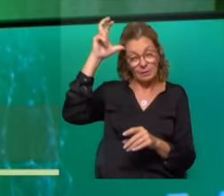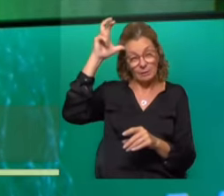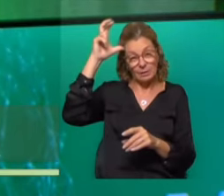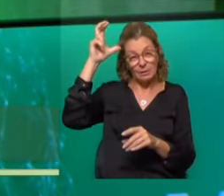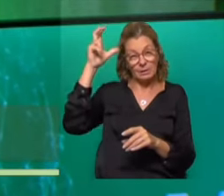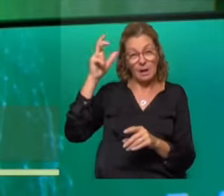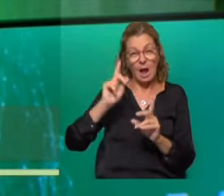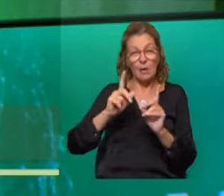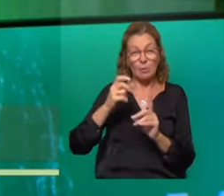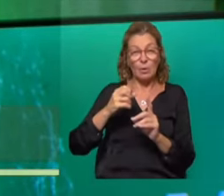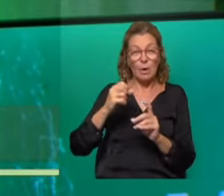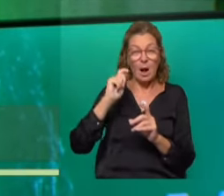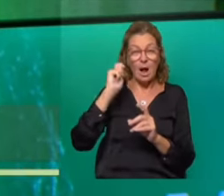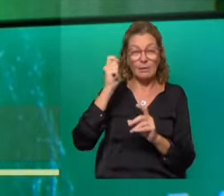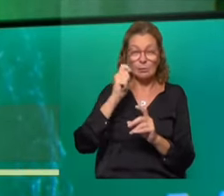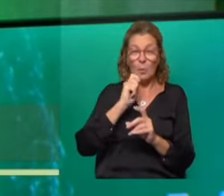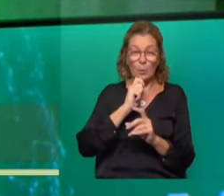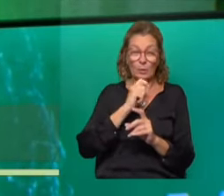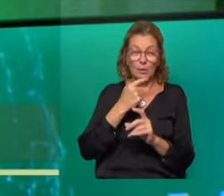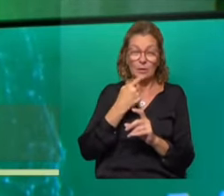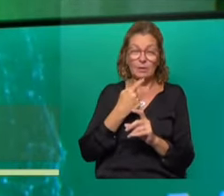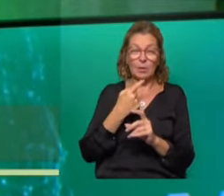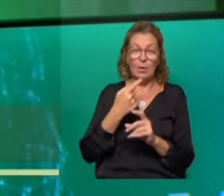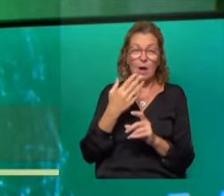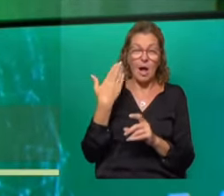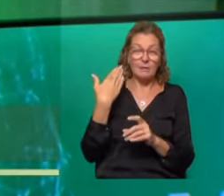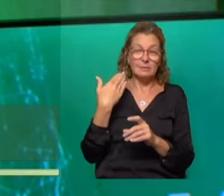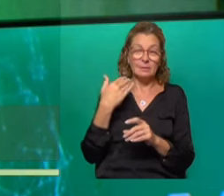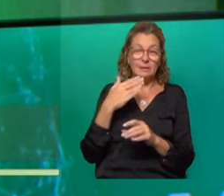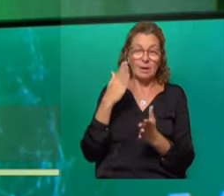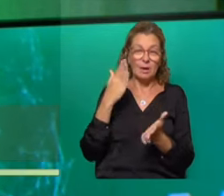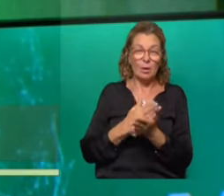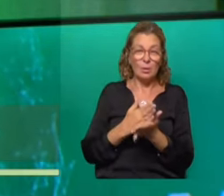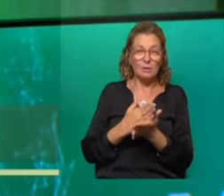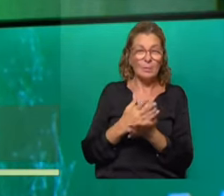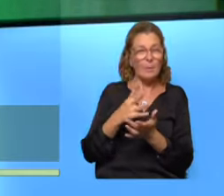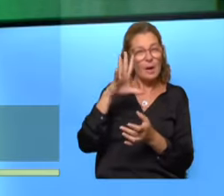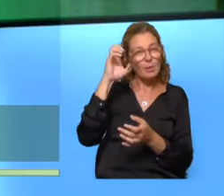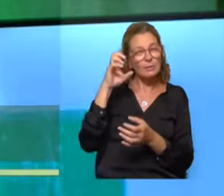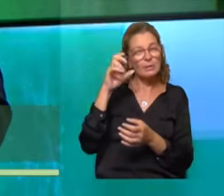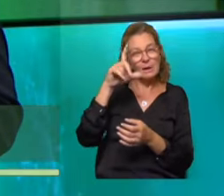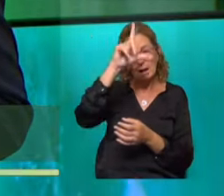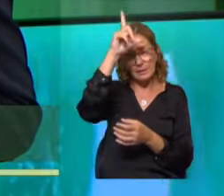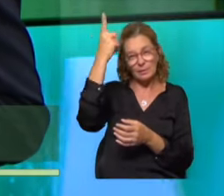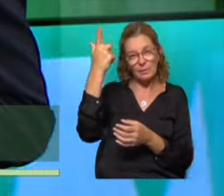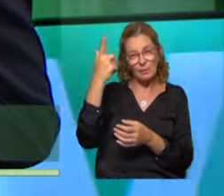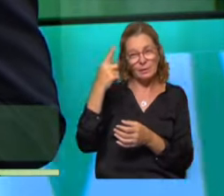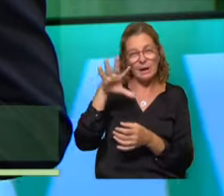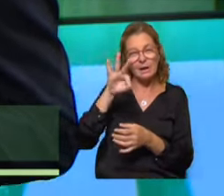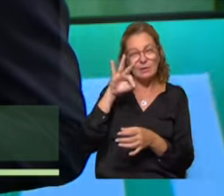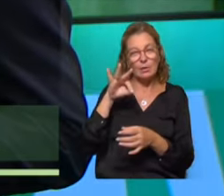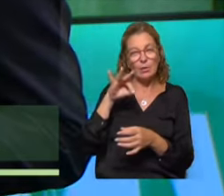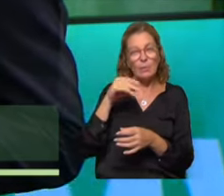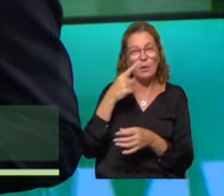hicieron actos públicos, recuerdo uno en la Vía Pública, otro en el Antel Arena, ya en el cierre de su última gestión. La calle Pou ha elegido, si no me equivoco, como hacía